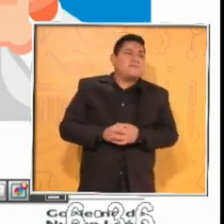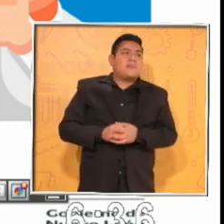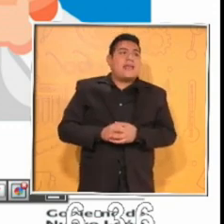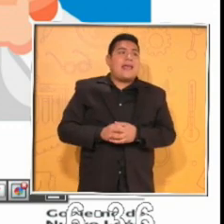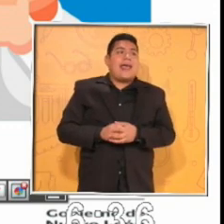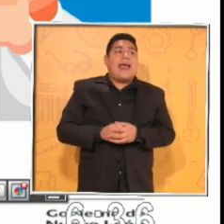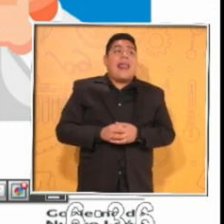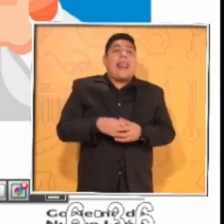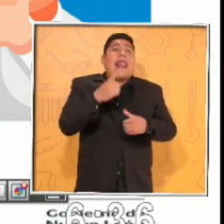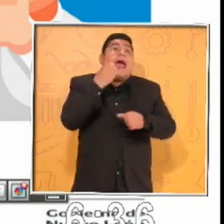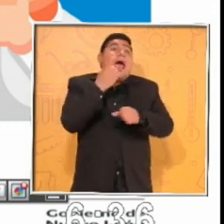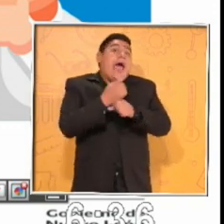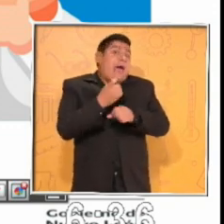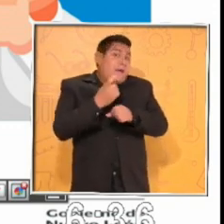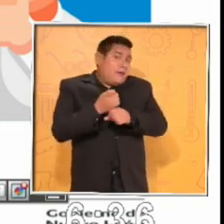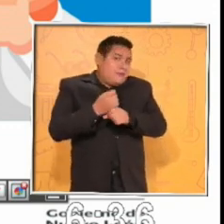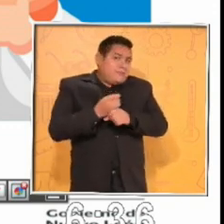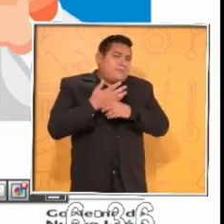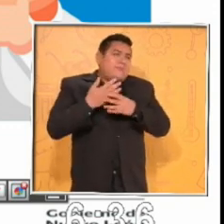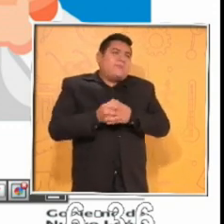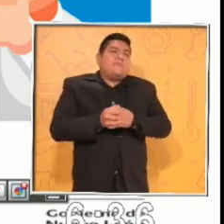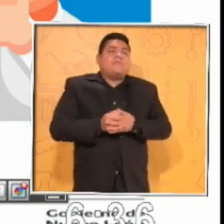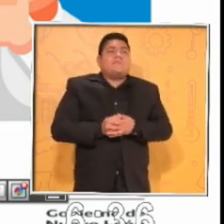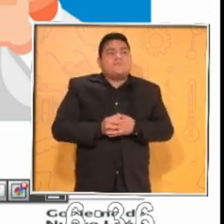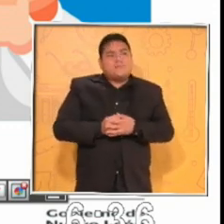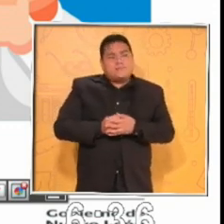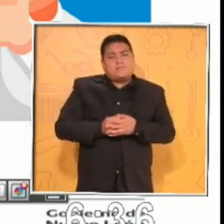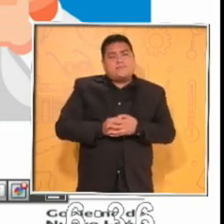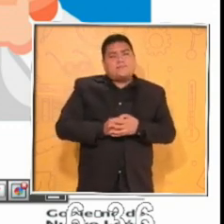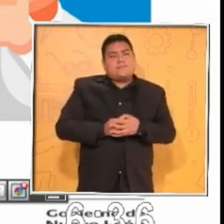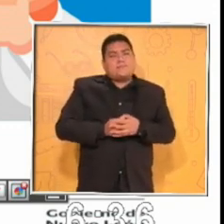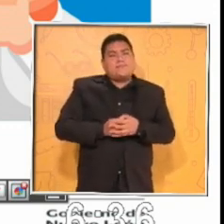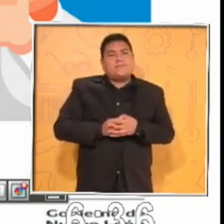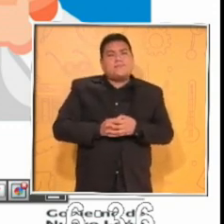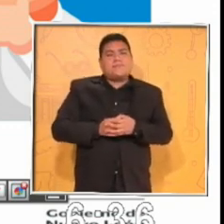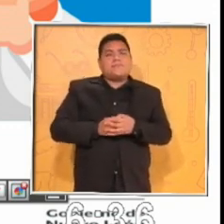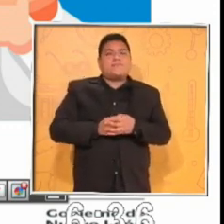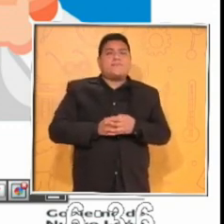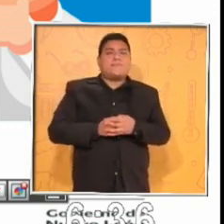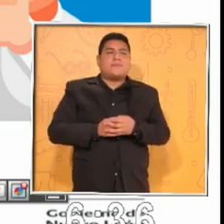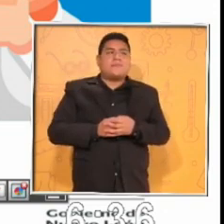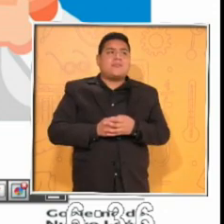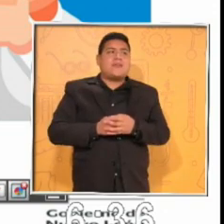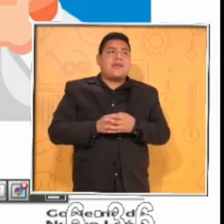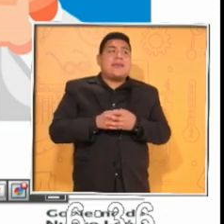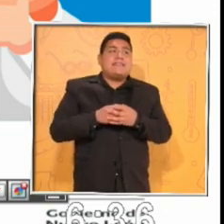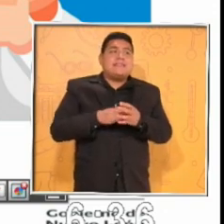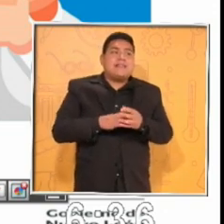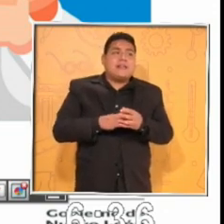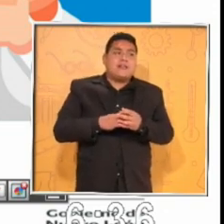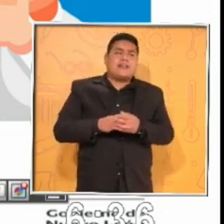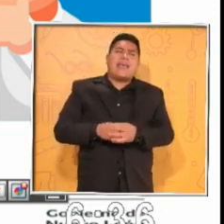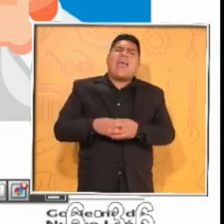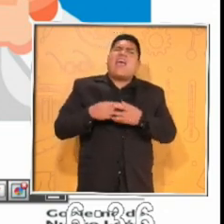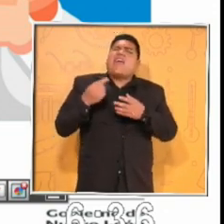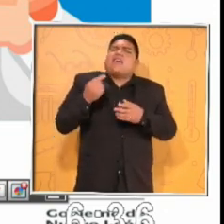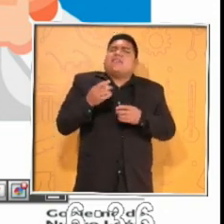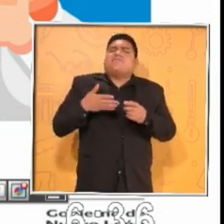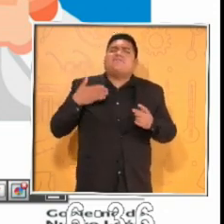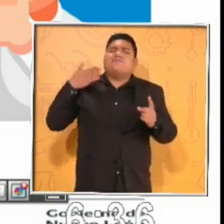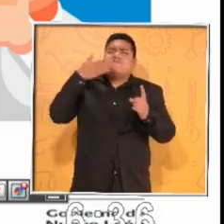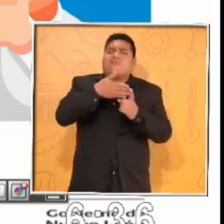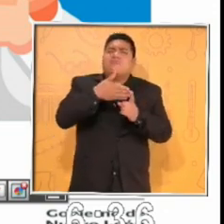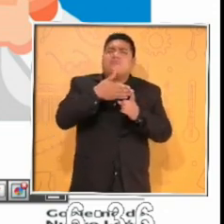La primera pista es que es la función de un artículo de